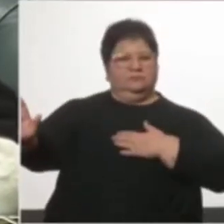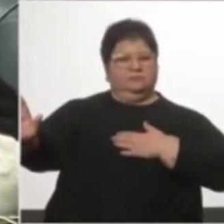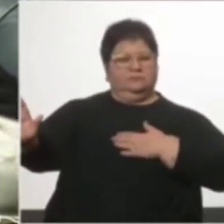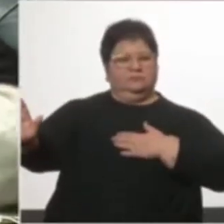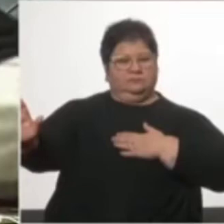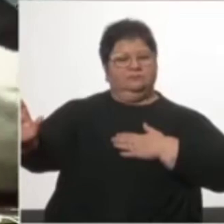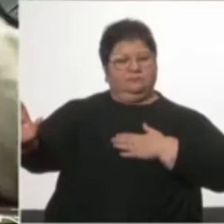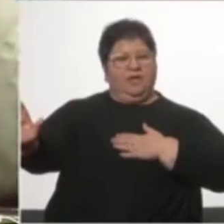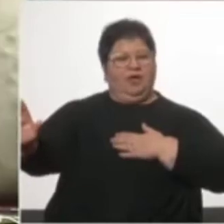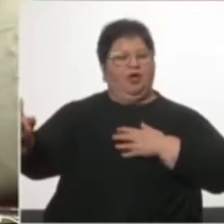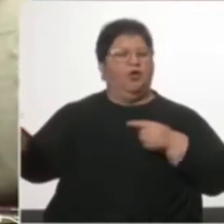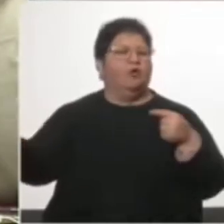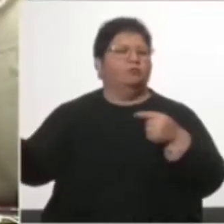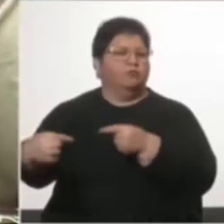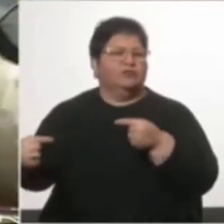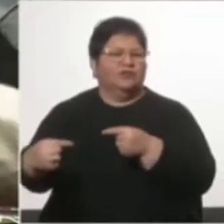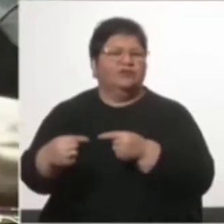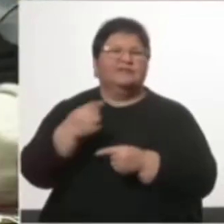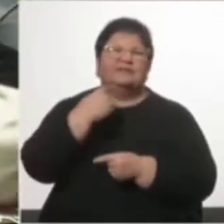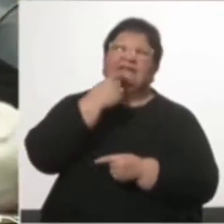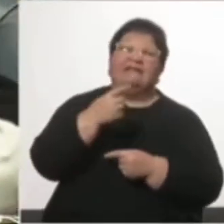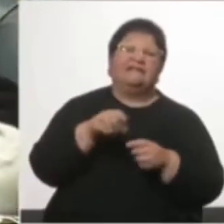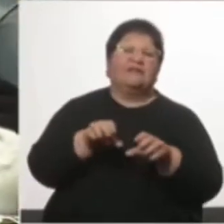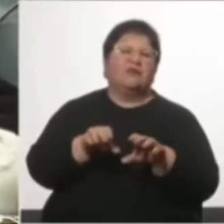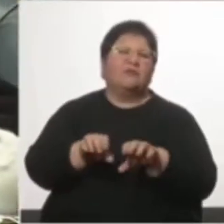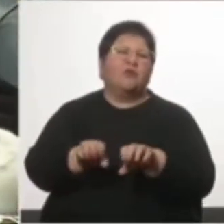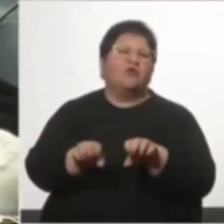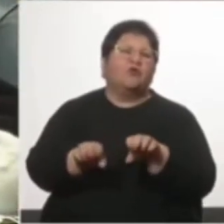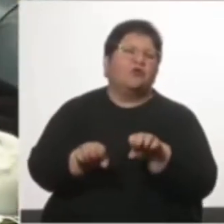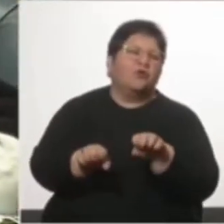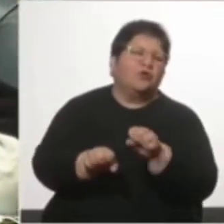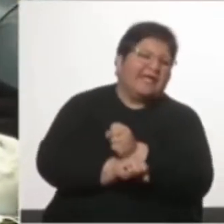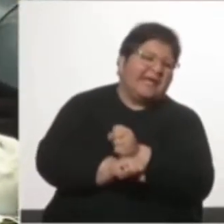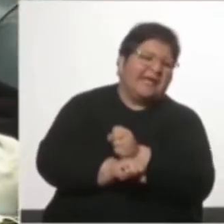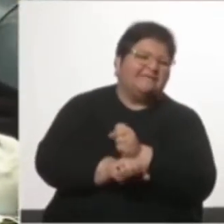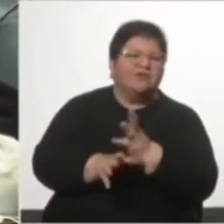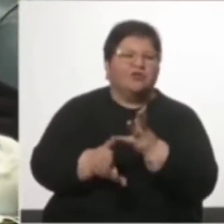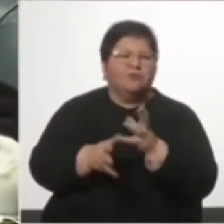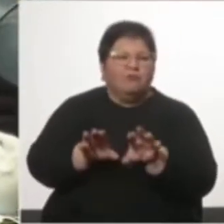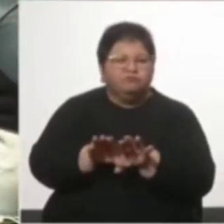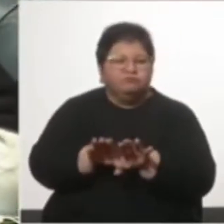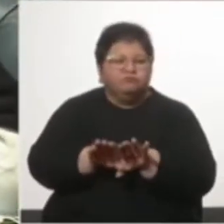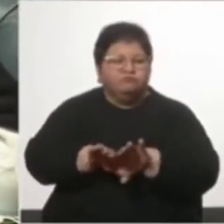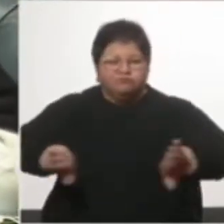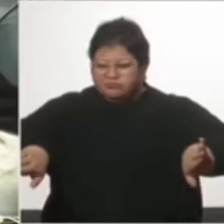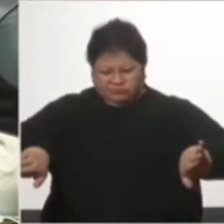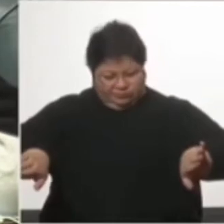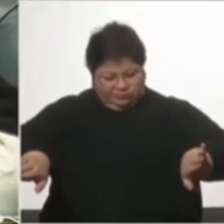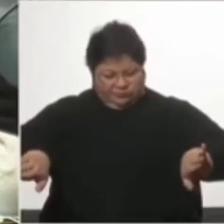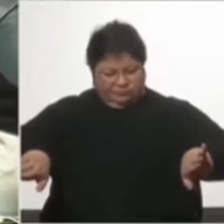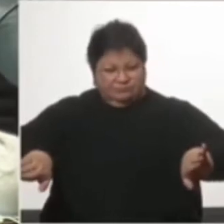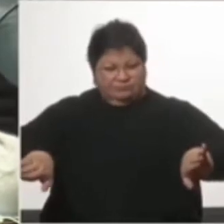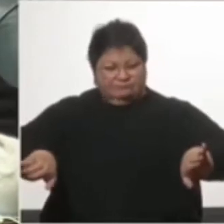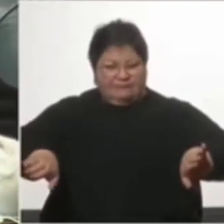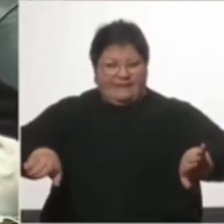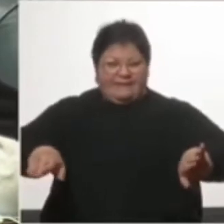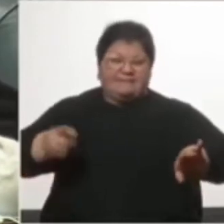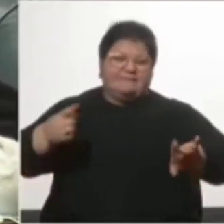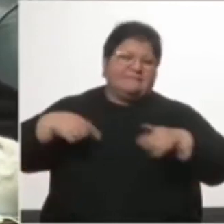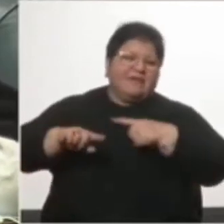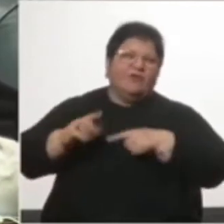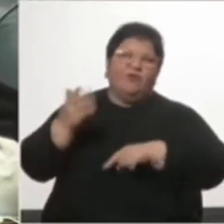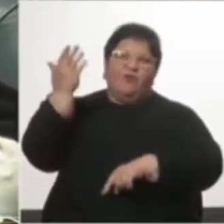oposición. Se habla mucho de grieta, a mí no me gusta la palabra, pero ya se había desarrollado en el